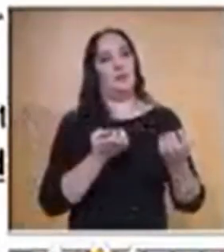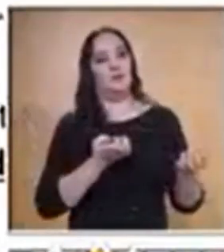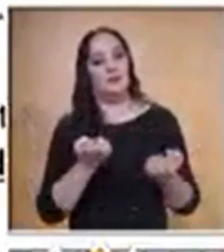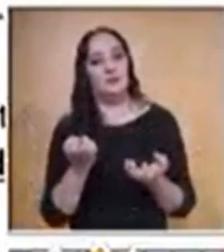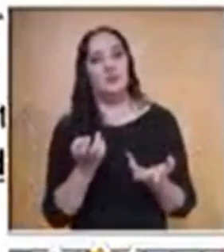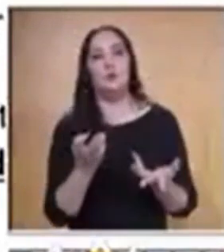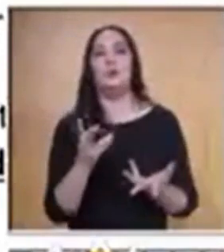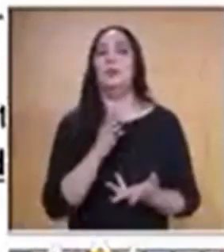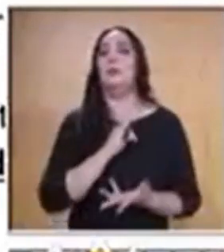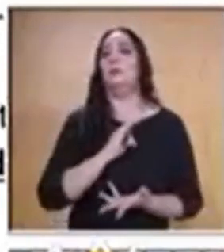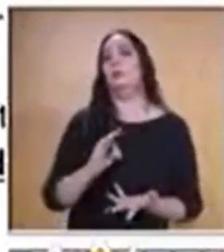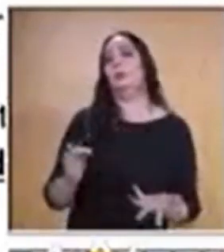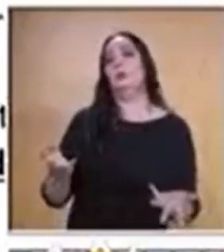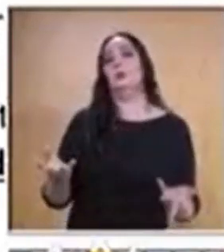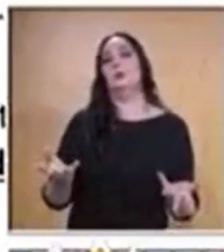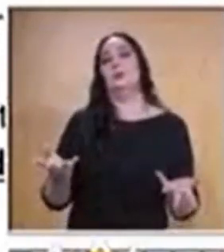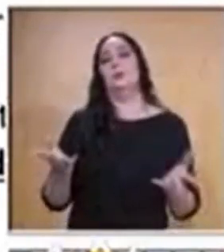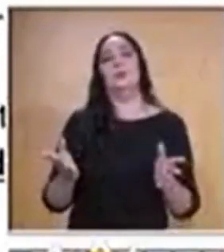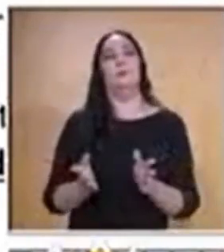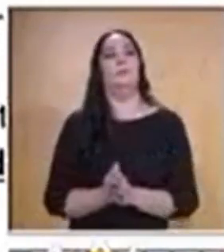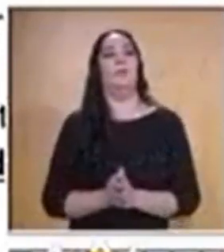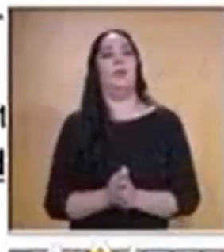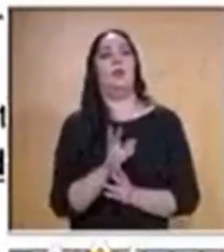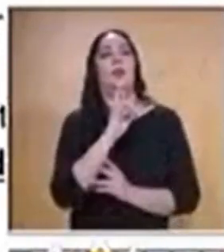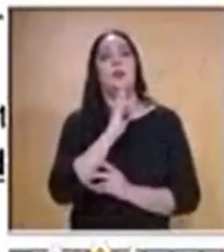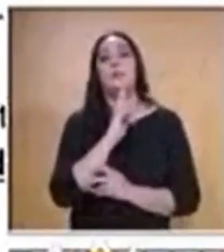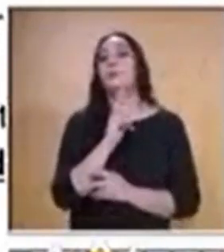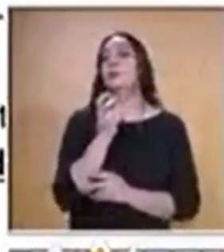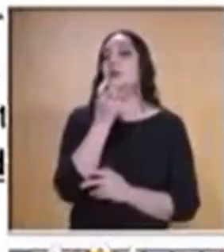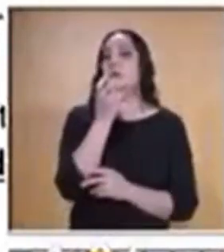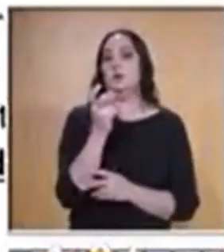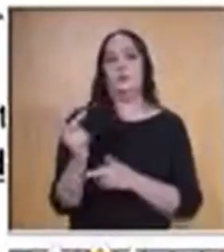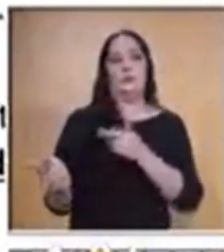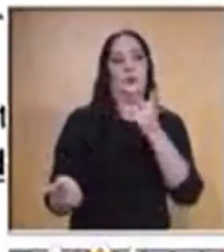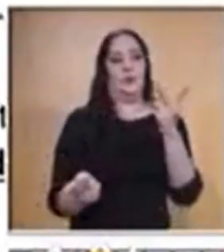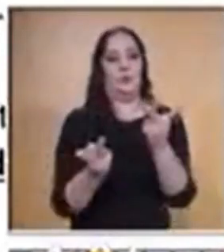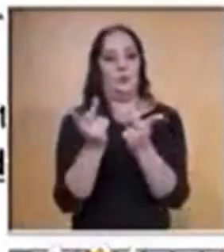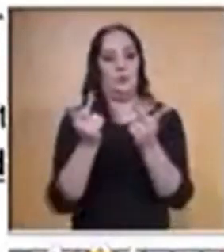permitirán construir una respuesta a estas preguntas.